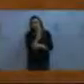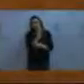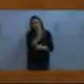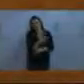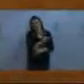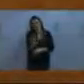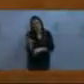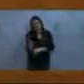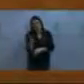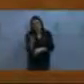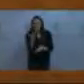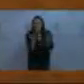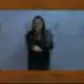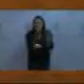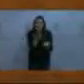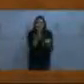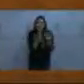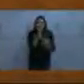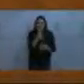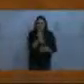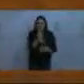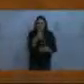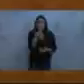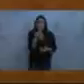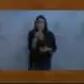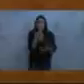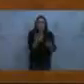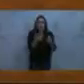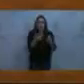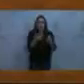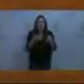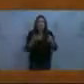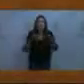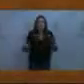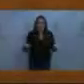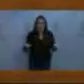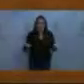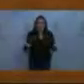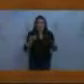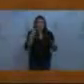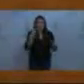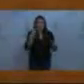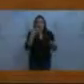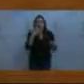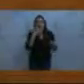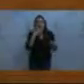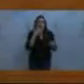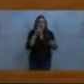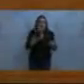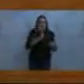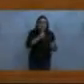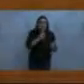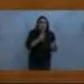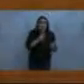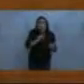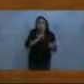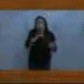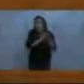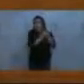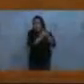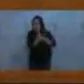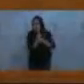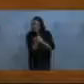el rendimiento obtenido, decidiendo entonces si lo practicado es válido, lo mantenemos o lo cambiamos.